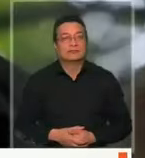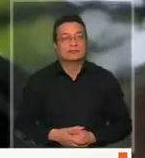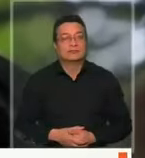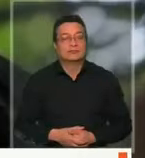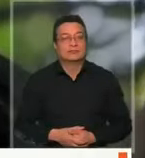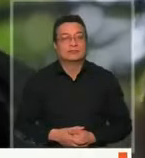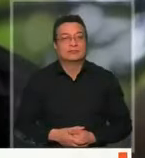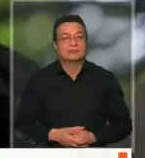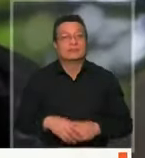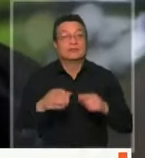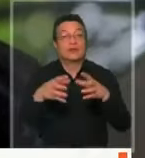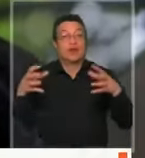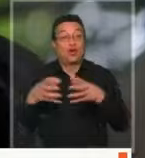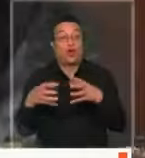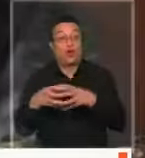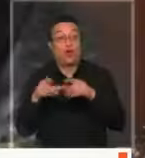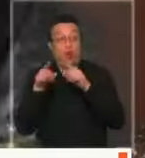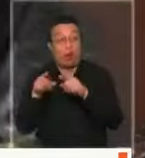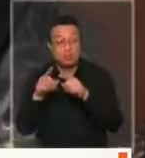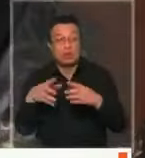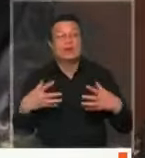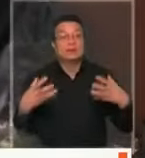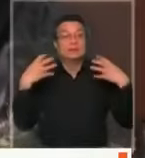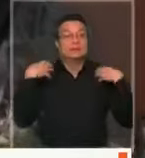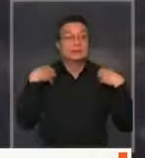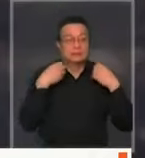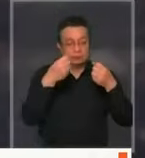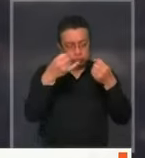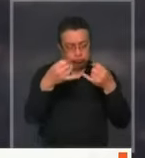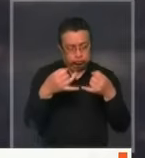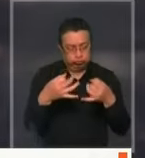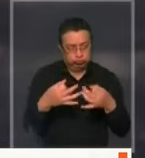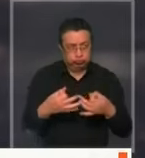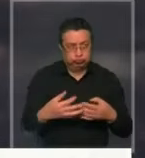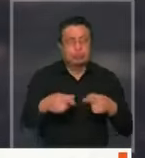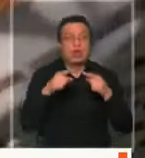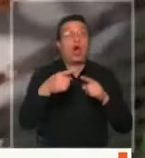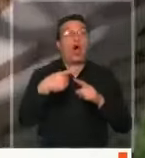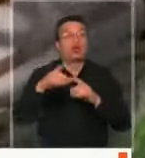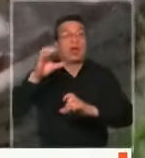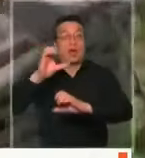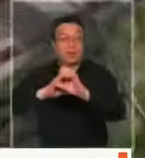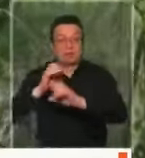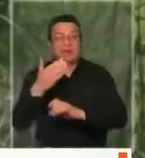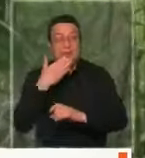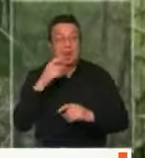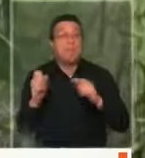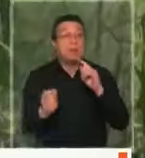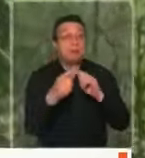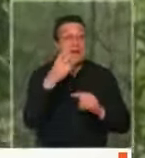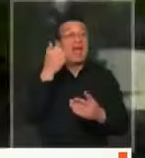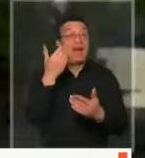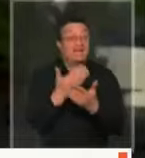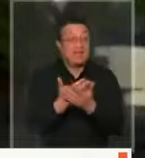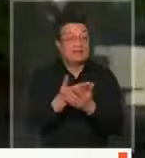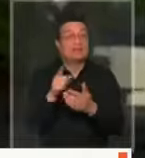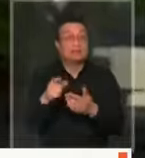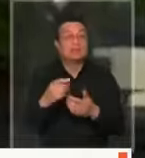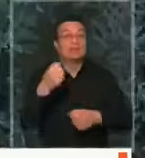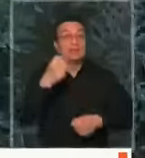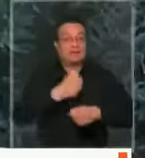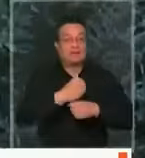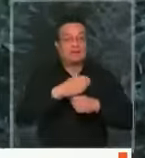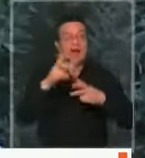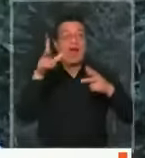El team de GreenMind fue el encargado de calcular todo. Lo hacen en otras industrias, pero era la primera vez que lo realizaban con una producción